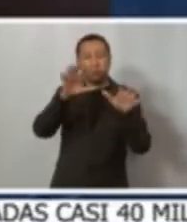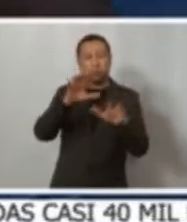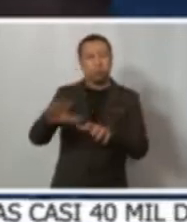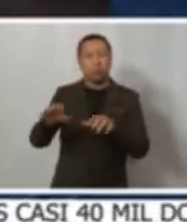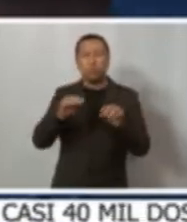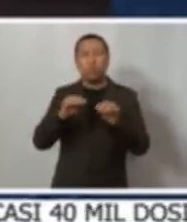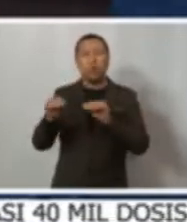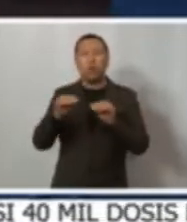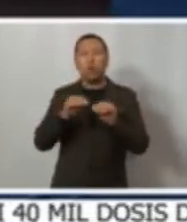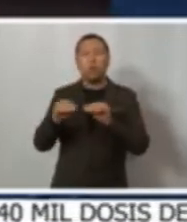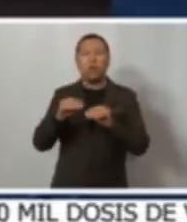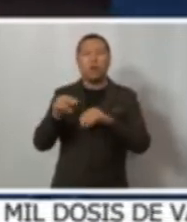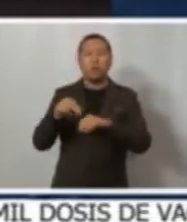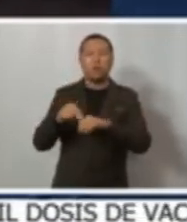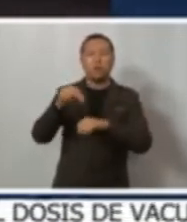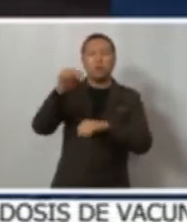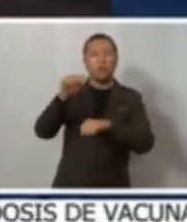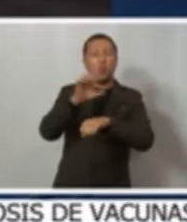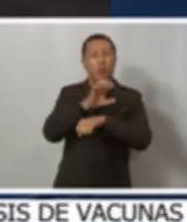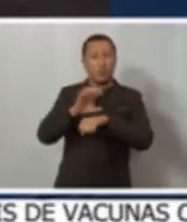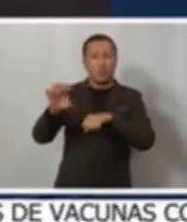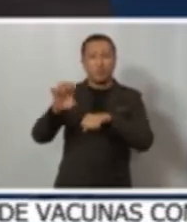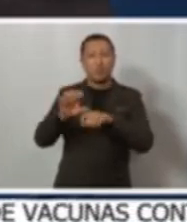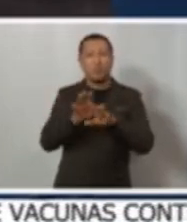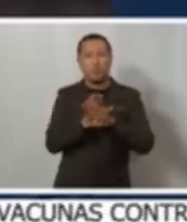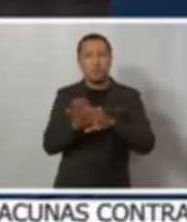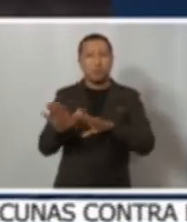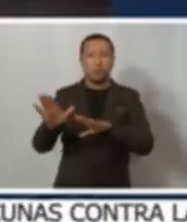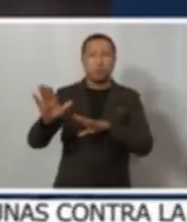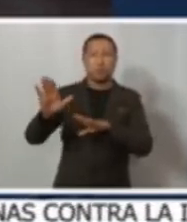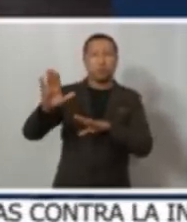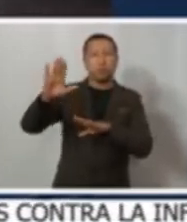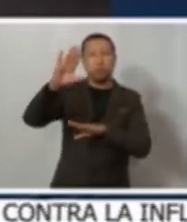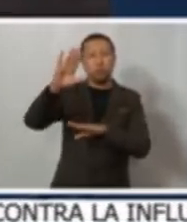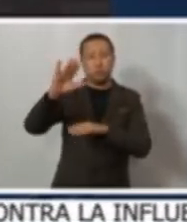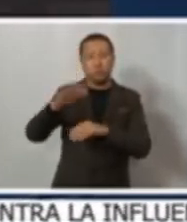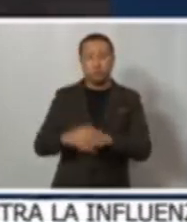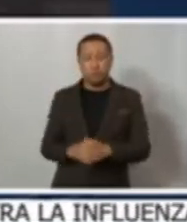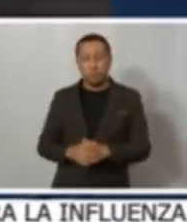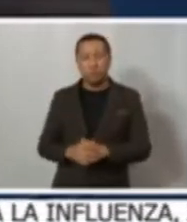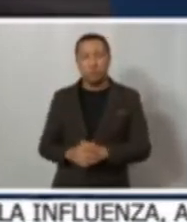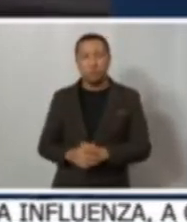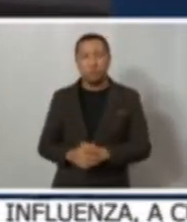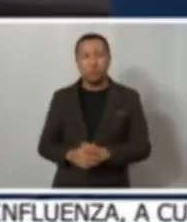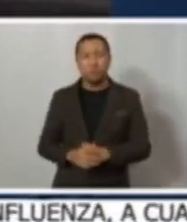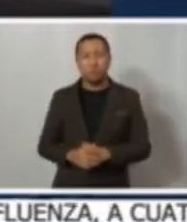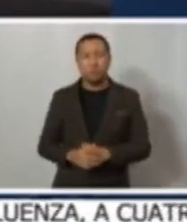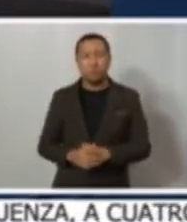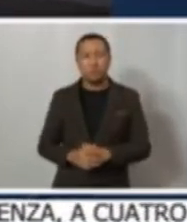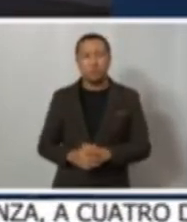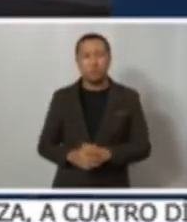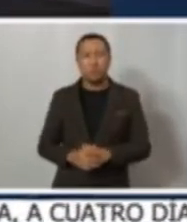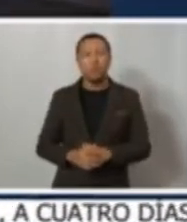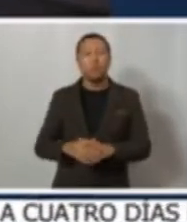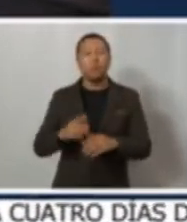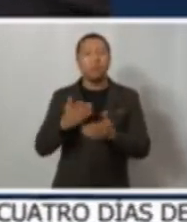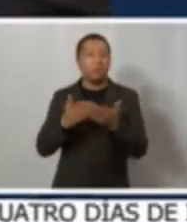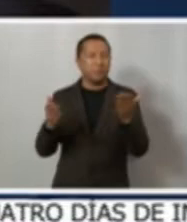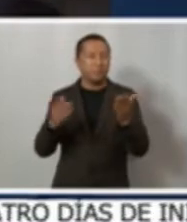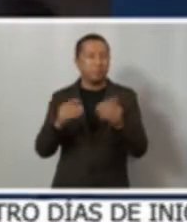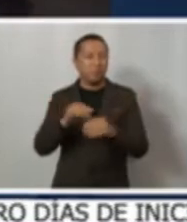el noroeste a 28 kilómetros por hora. Eso es lo que dice Protección Civil. Y le tengo unos